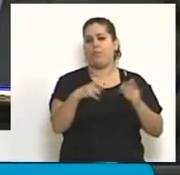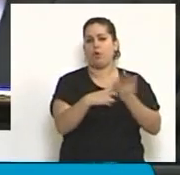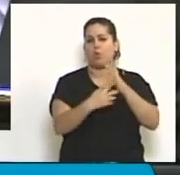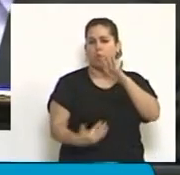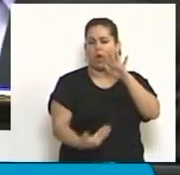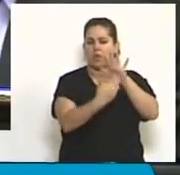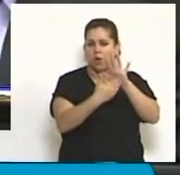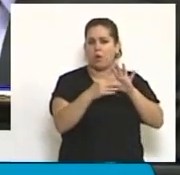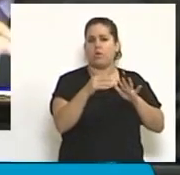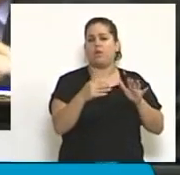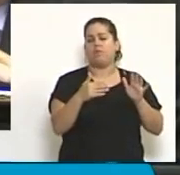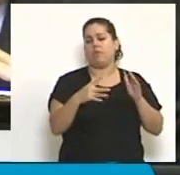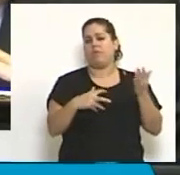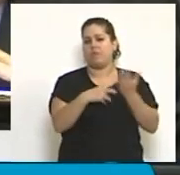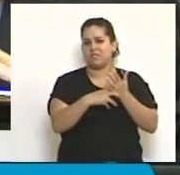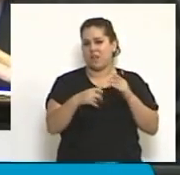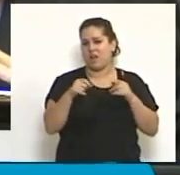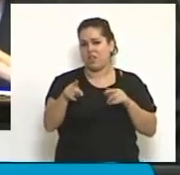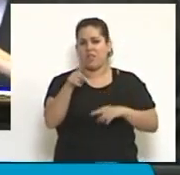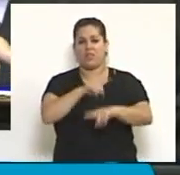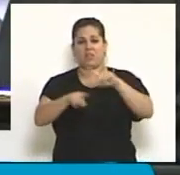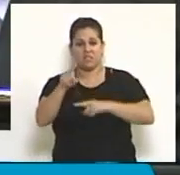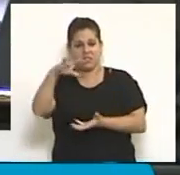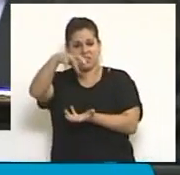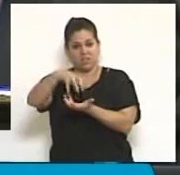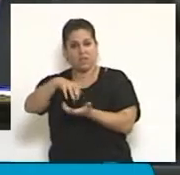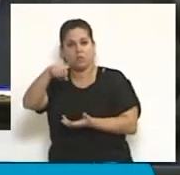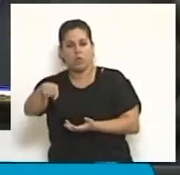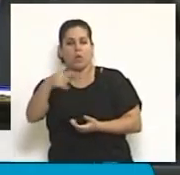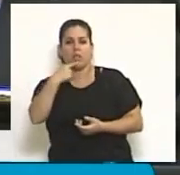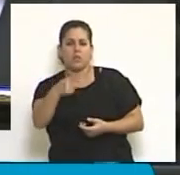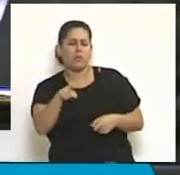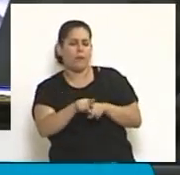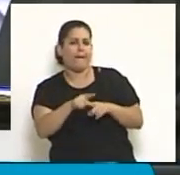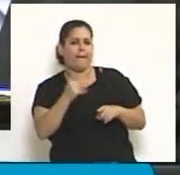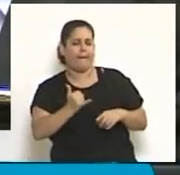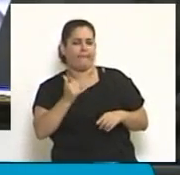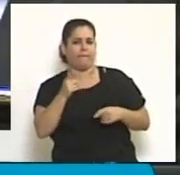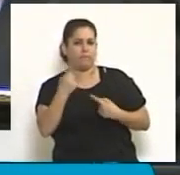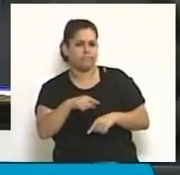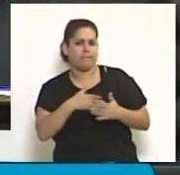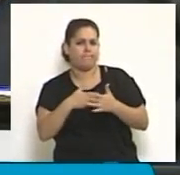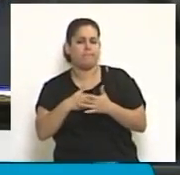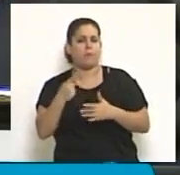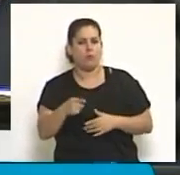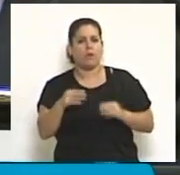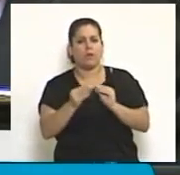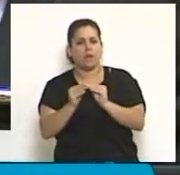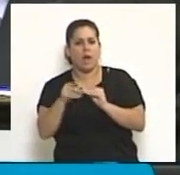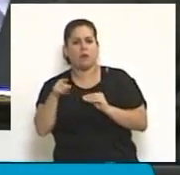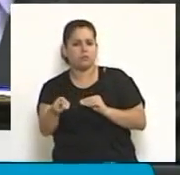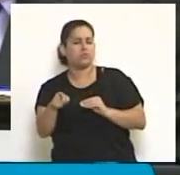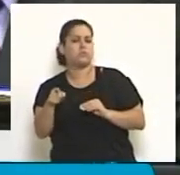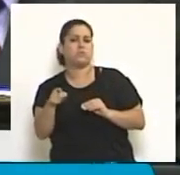a través del fiscal coordinador de distrito, lucen ilimitadas en cuanto a la distribución de las causas según